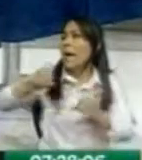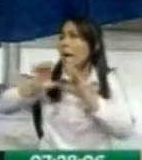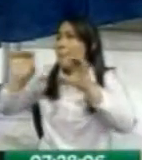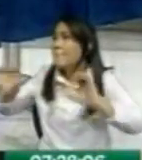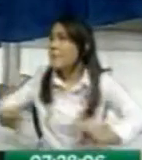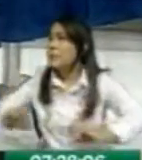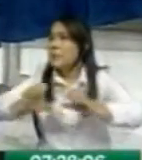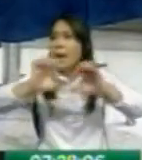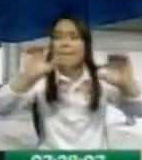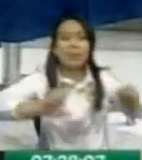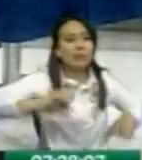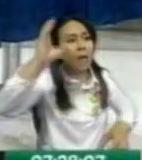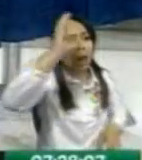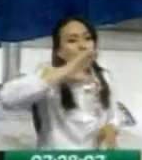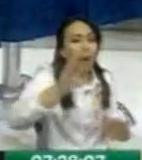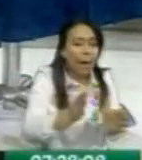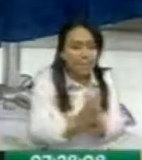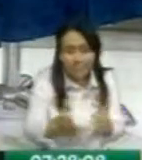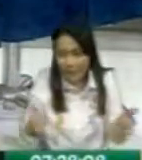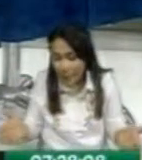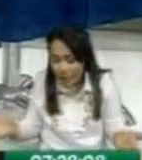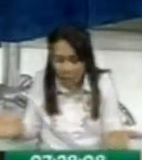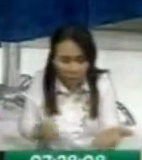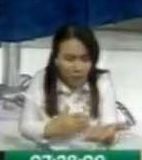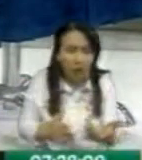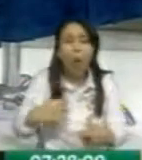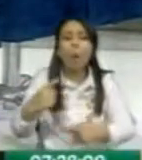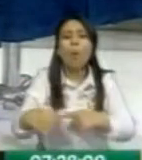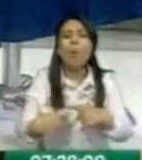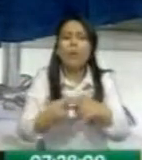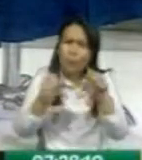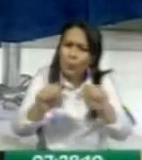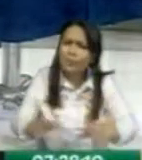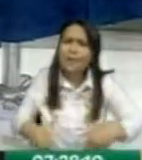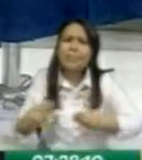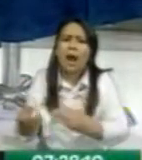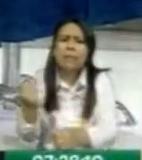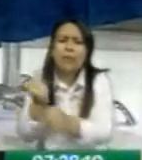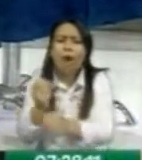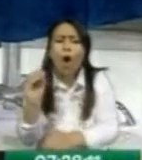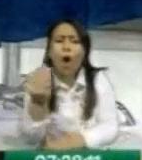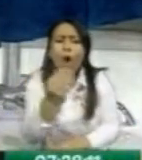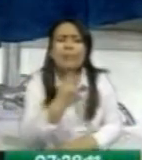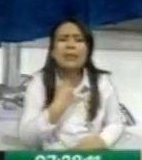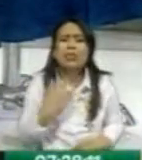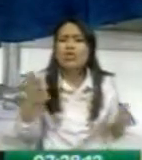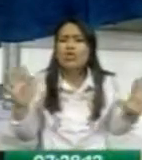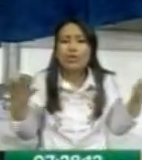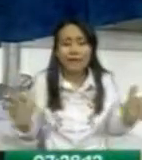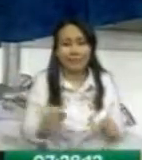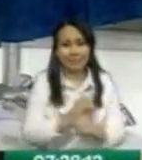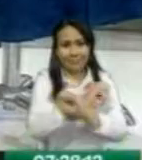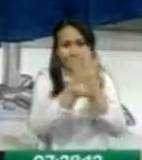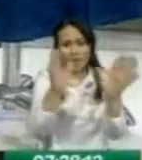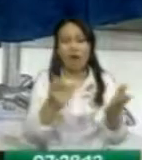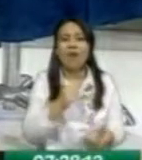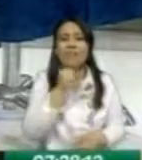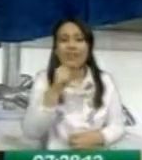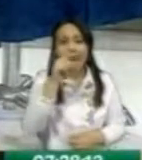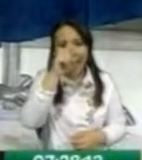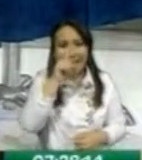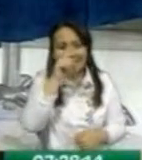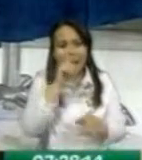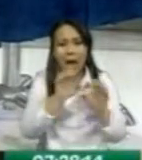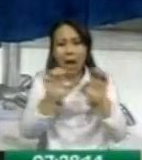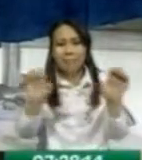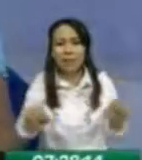empresa, buscando en el periódico. ¿Cuándo se les va a poder atender a ellos esa necesidad? Pero verán, también hay que hablar que los problemas de desempleo son